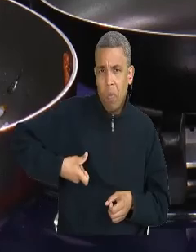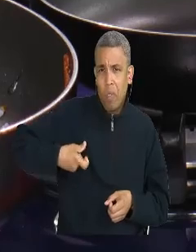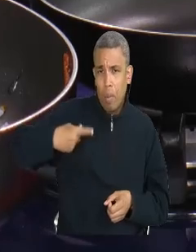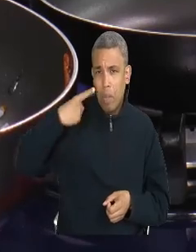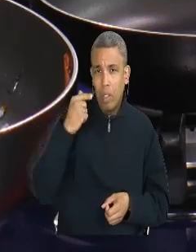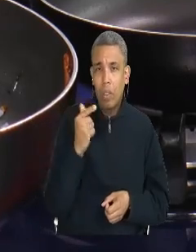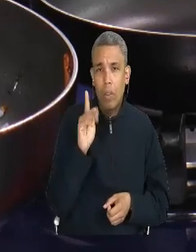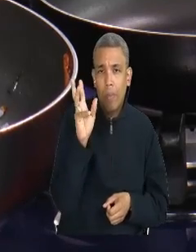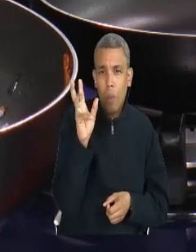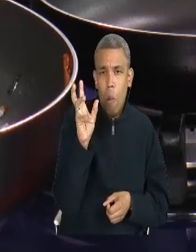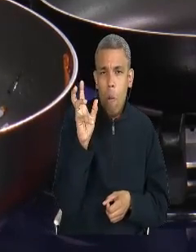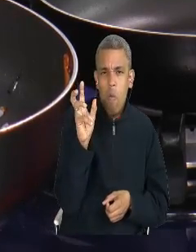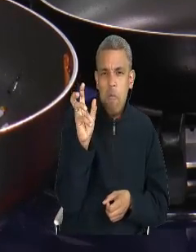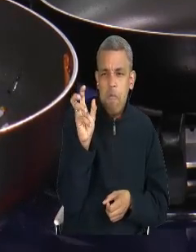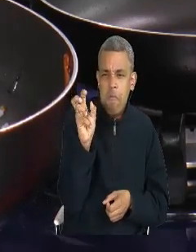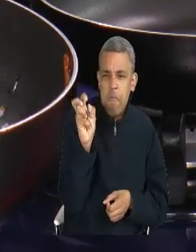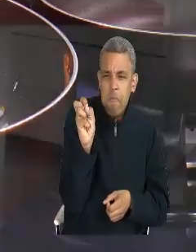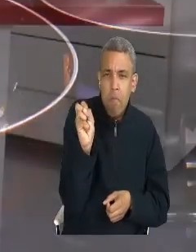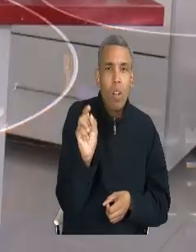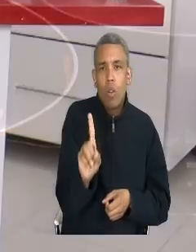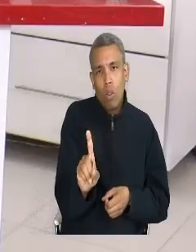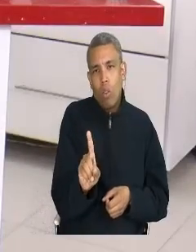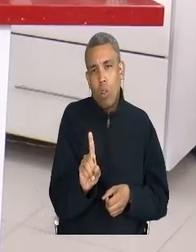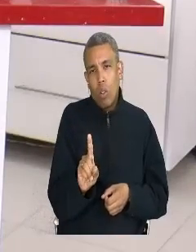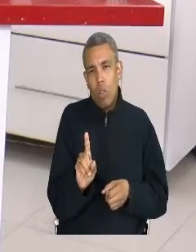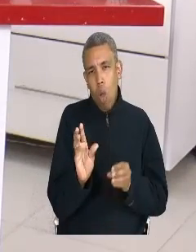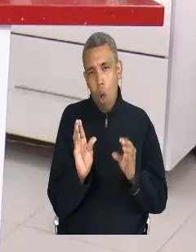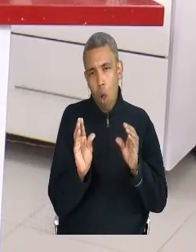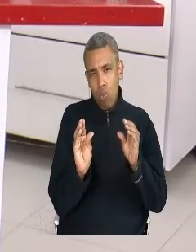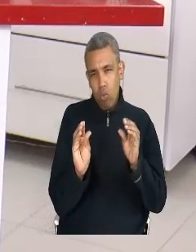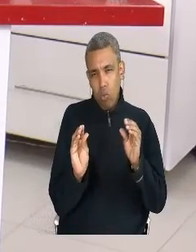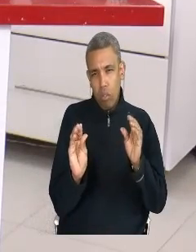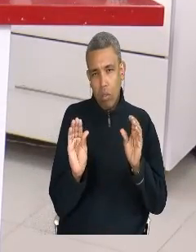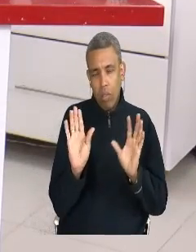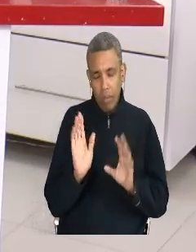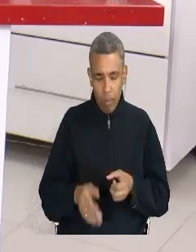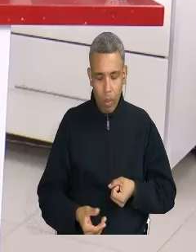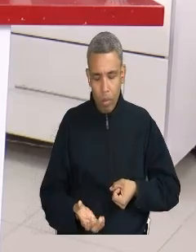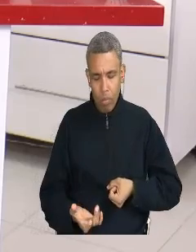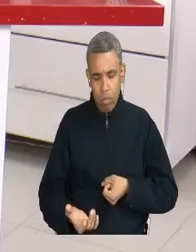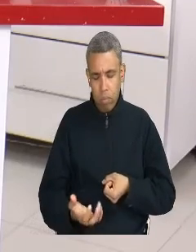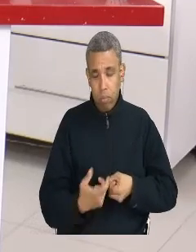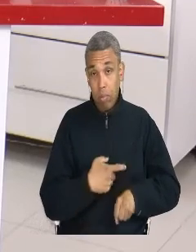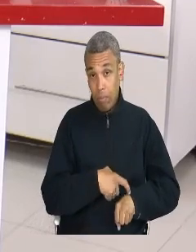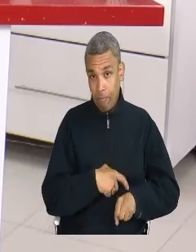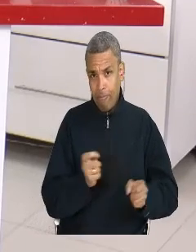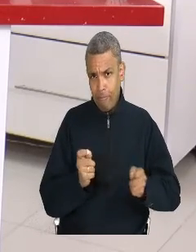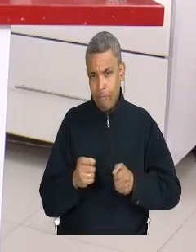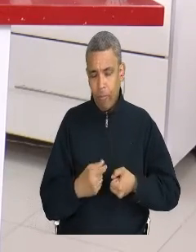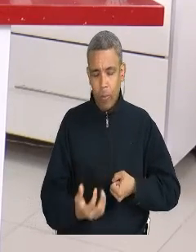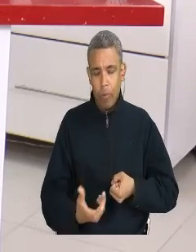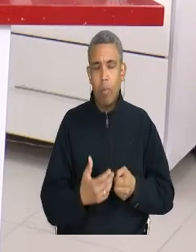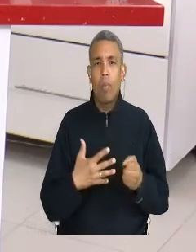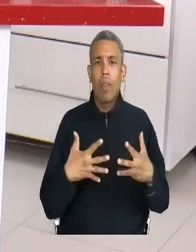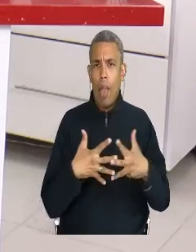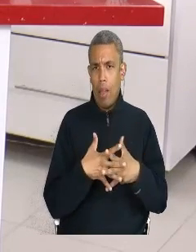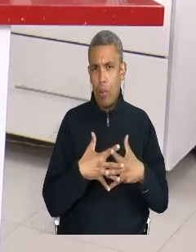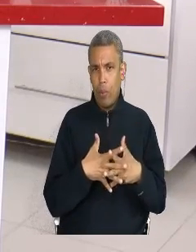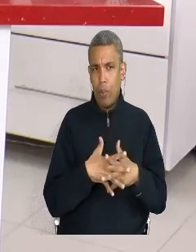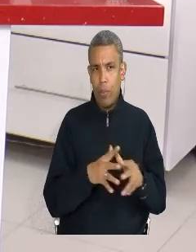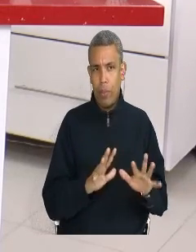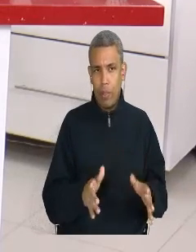que como ya les dije, usar un buen producto, arroz El Celso, El Sol, en este caso, producto barranqueño. Ya la cantidad